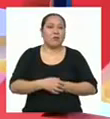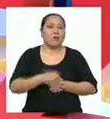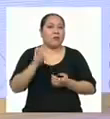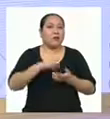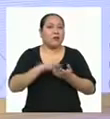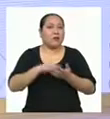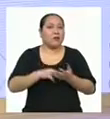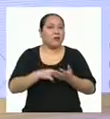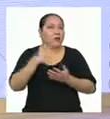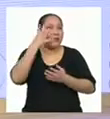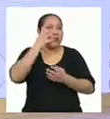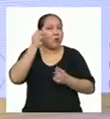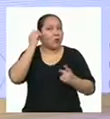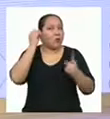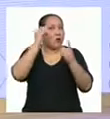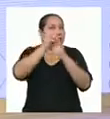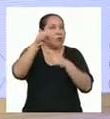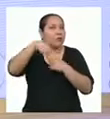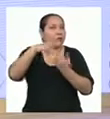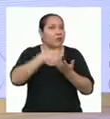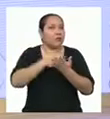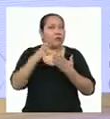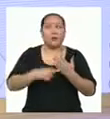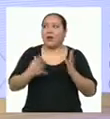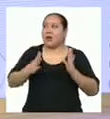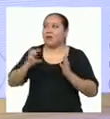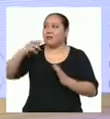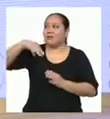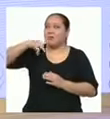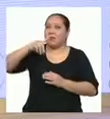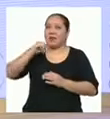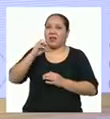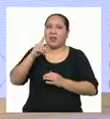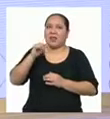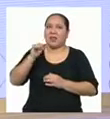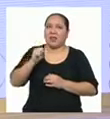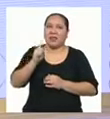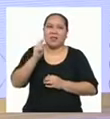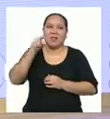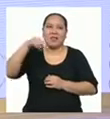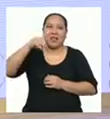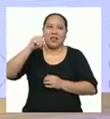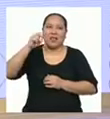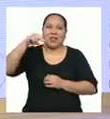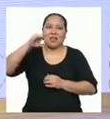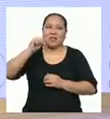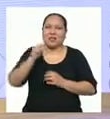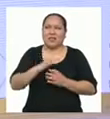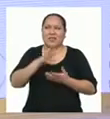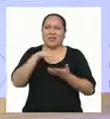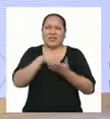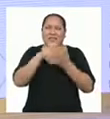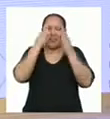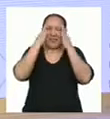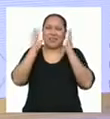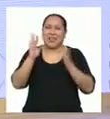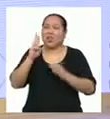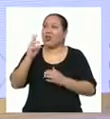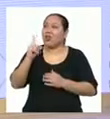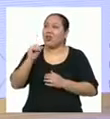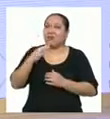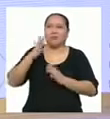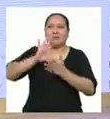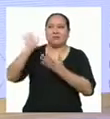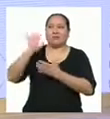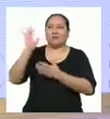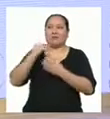cumplir con el objetivo del programa. Las medidas de tendencia central. Ay, me fui por las ramas. No lo central de hoy. Rodri, te tengo